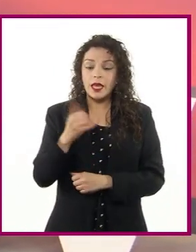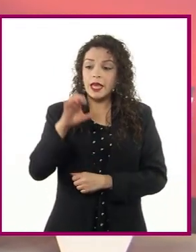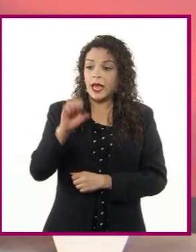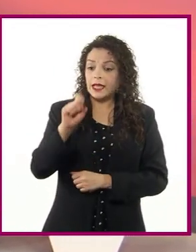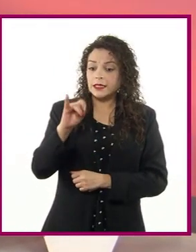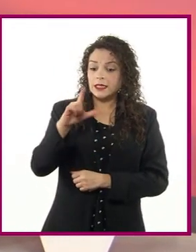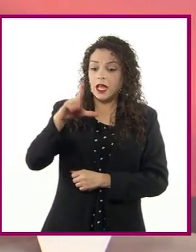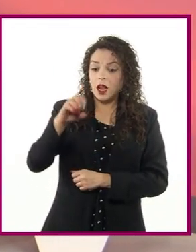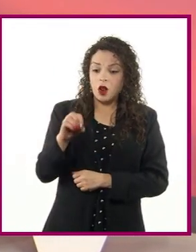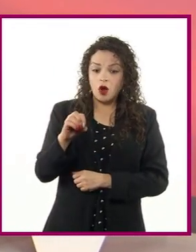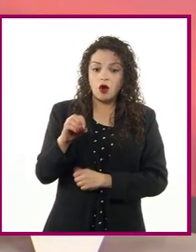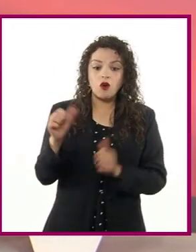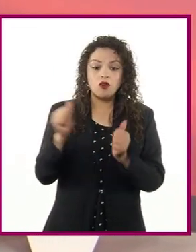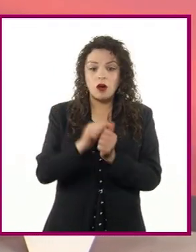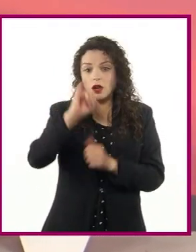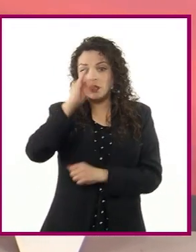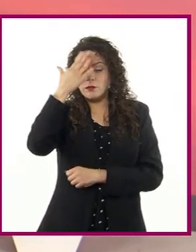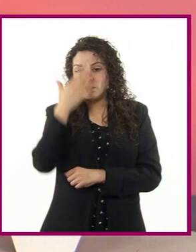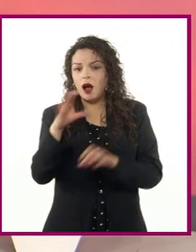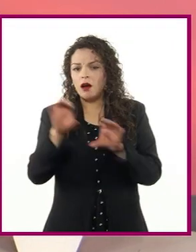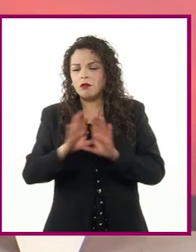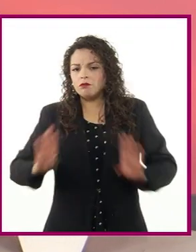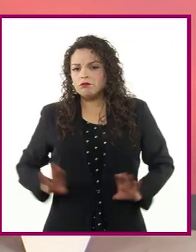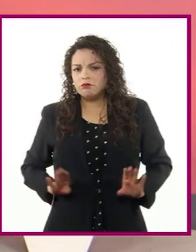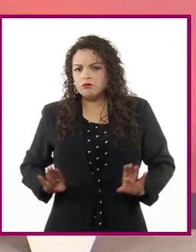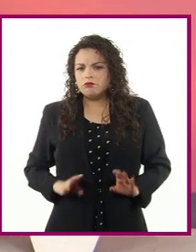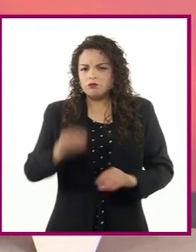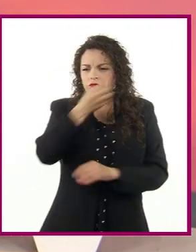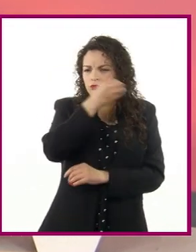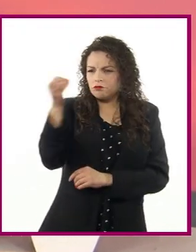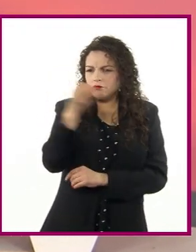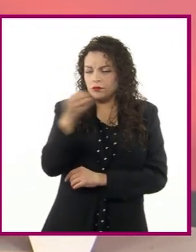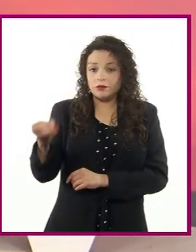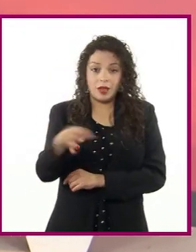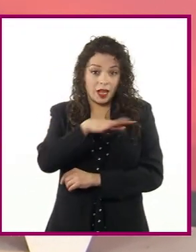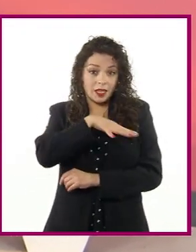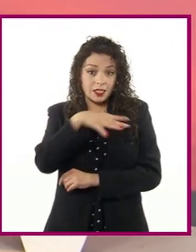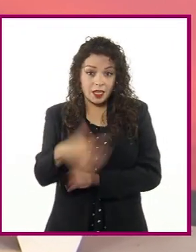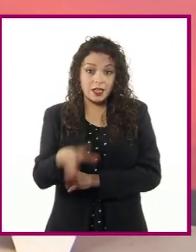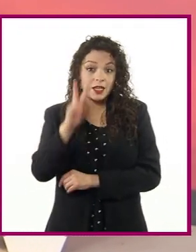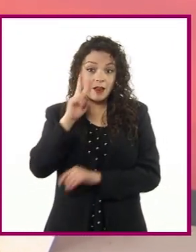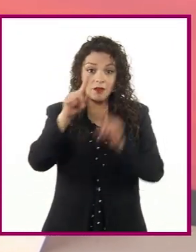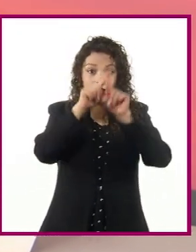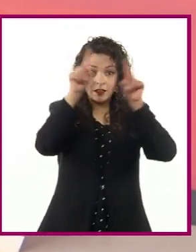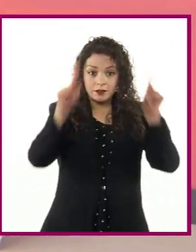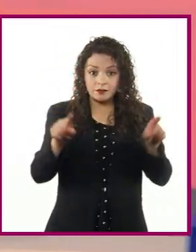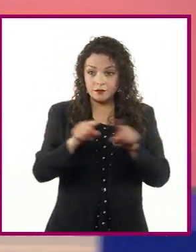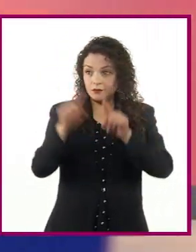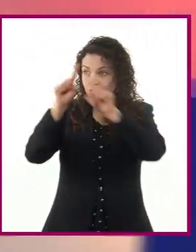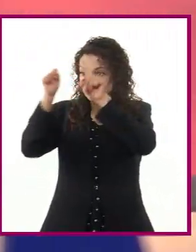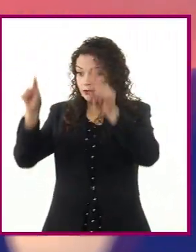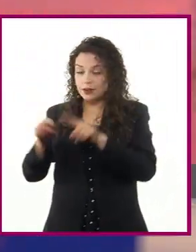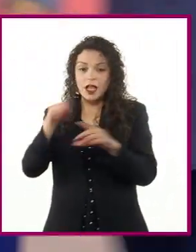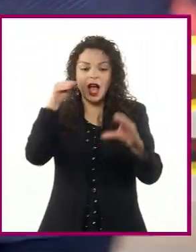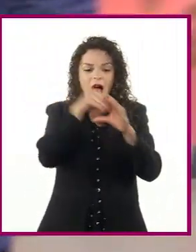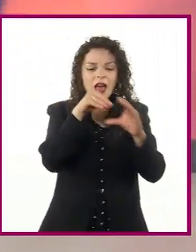línea que tendrán las imágenes. De manera general, se esbozan las viñetas y su